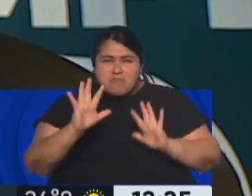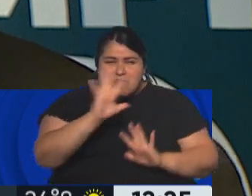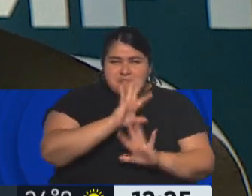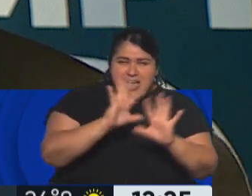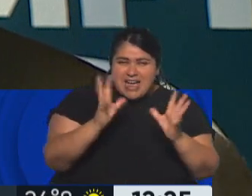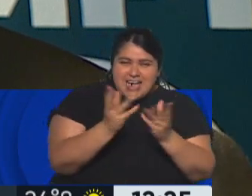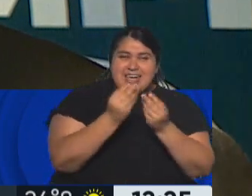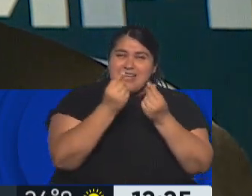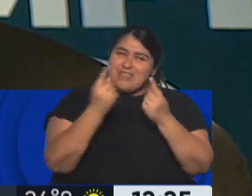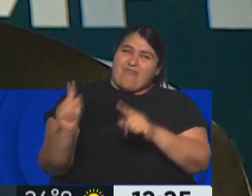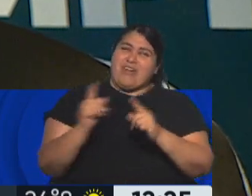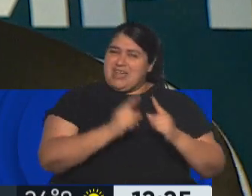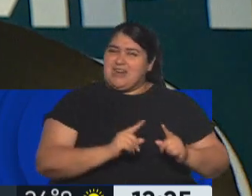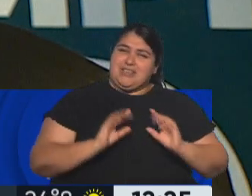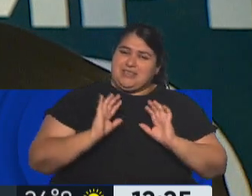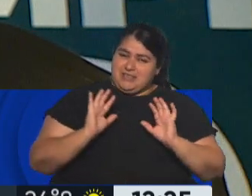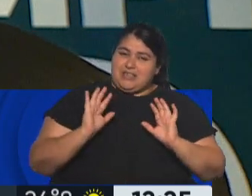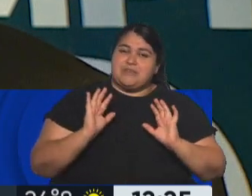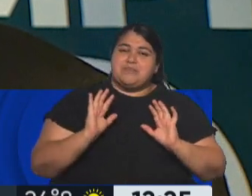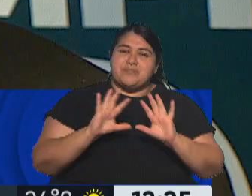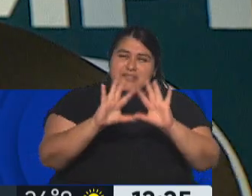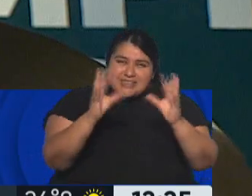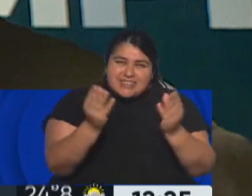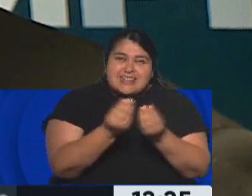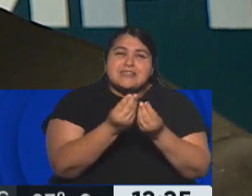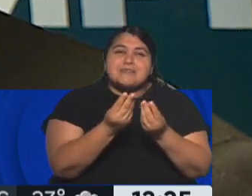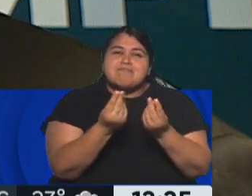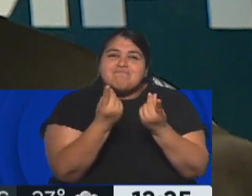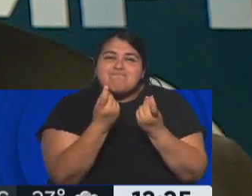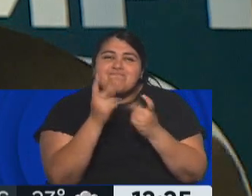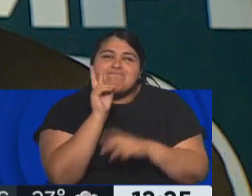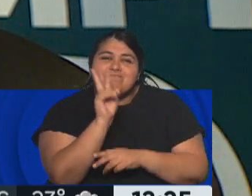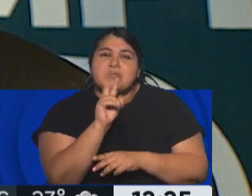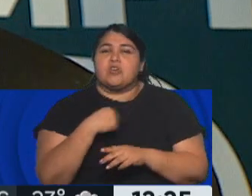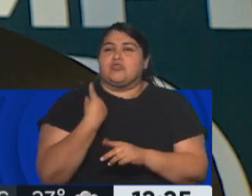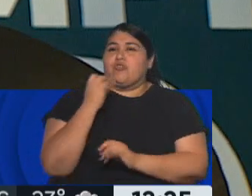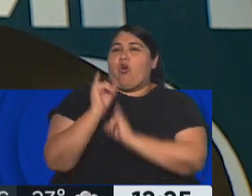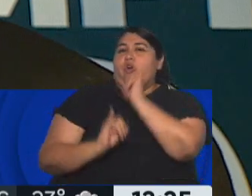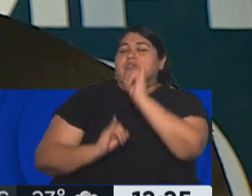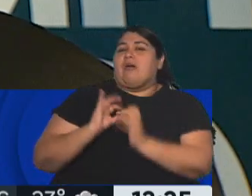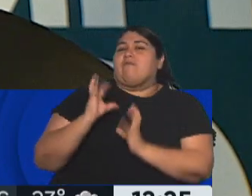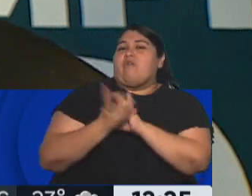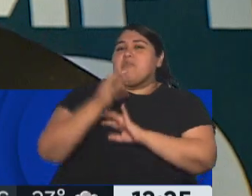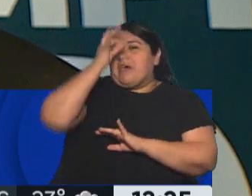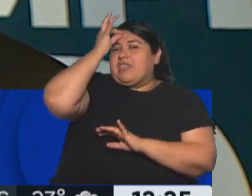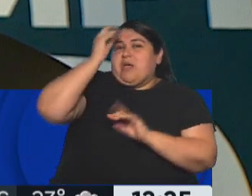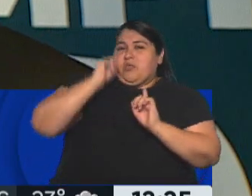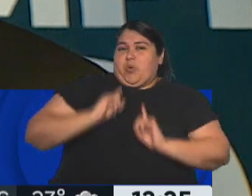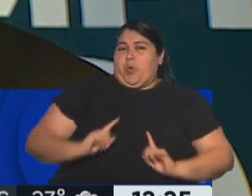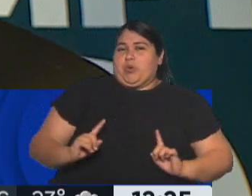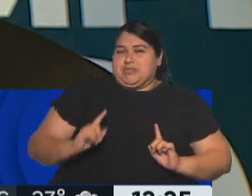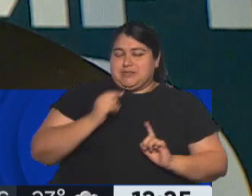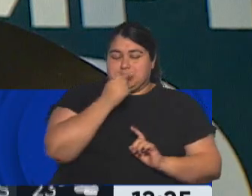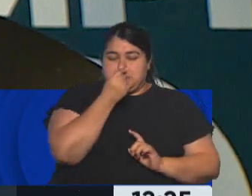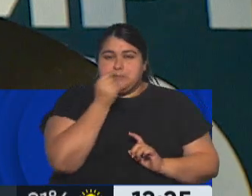viste e el tono se vive no no se puede contar cómo es el tono de una obra y